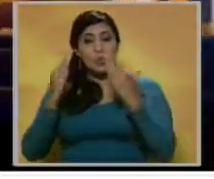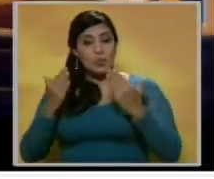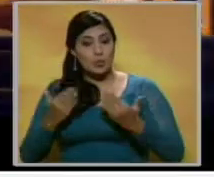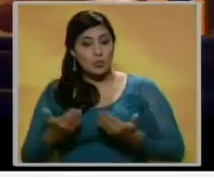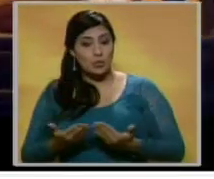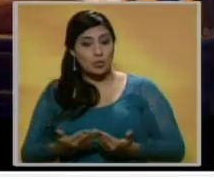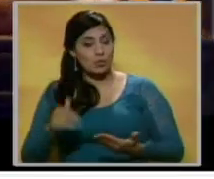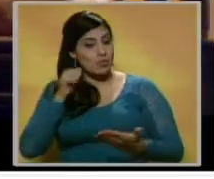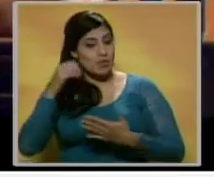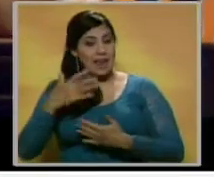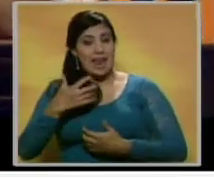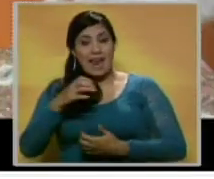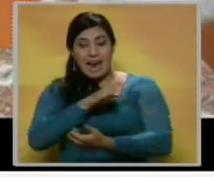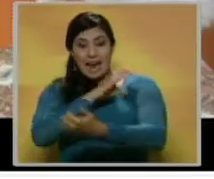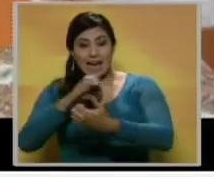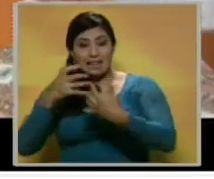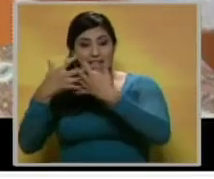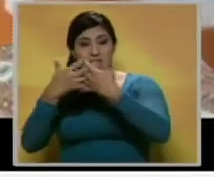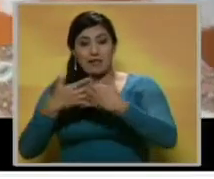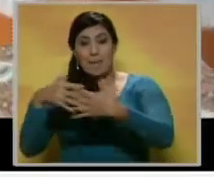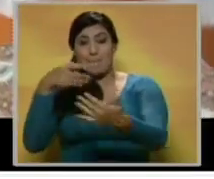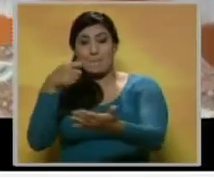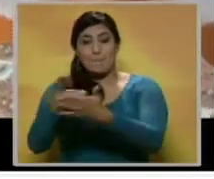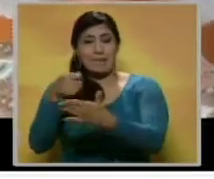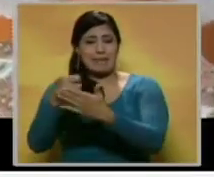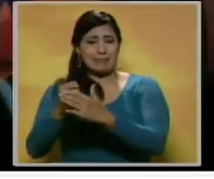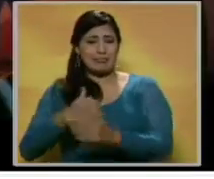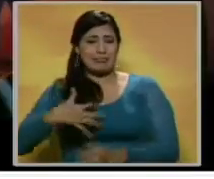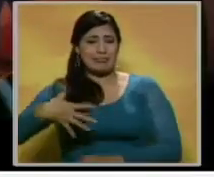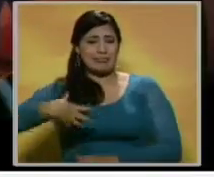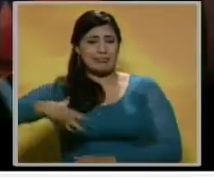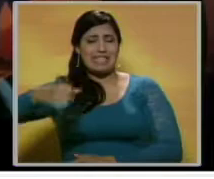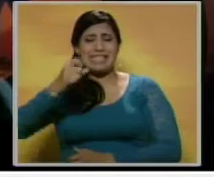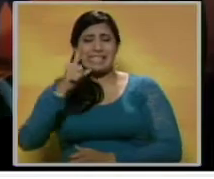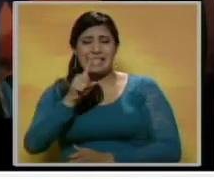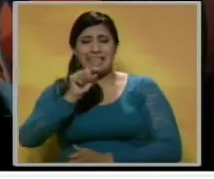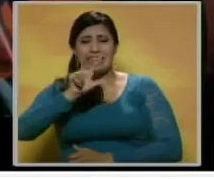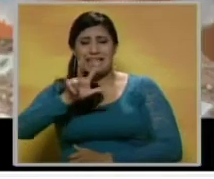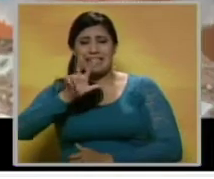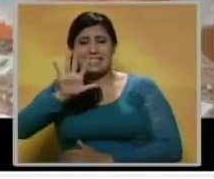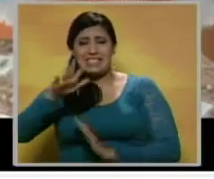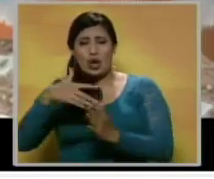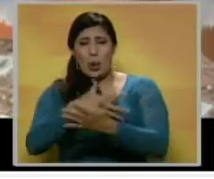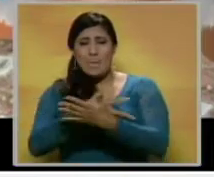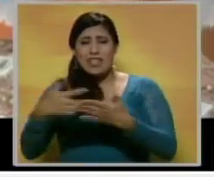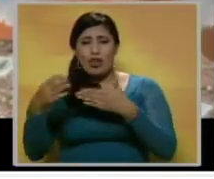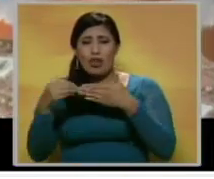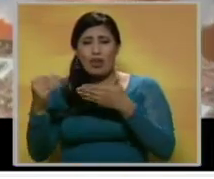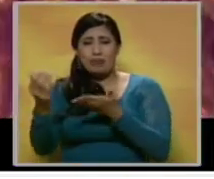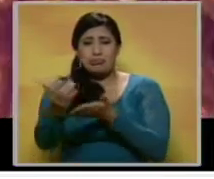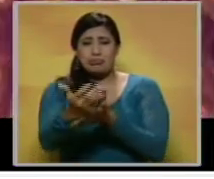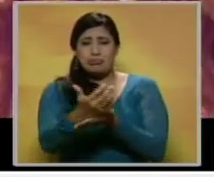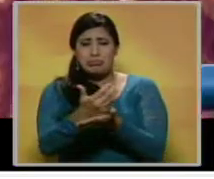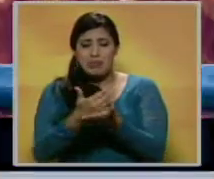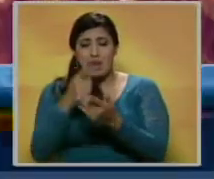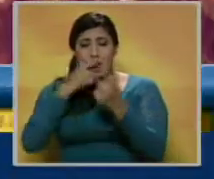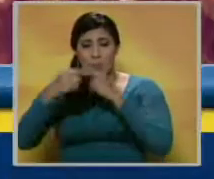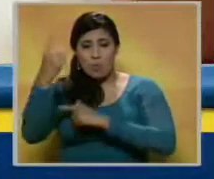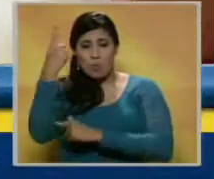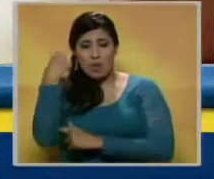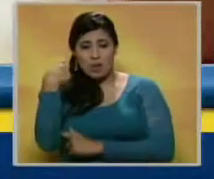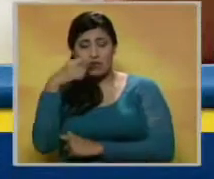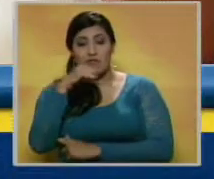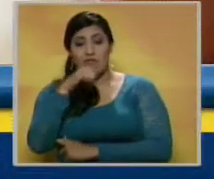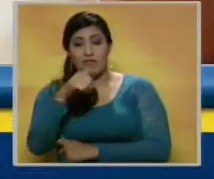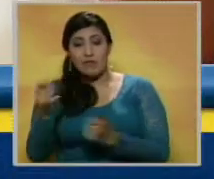La cantante estadounidense se convirtió en la artista mejor pagada del mundo al ganar 135 millones de dólares el año pasado, según un